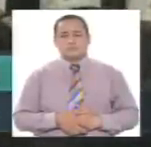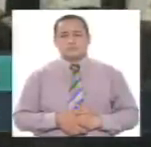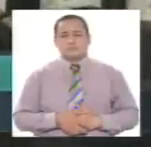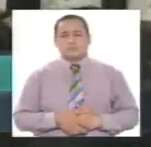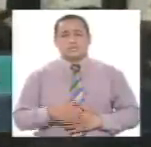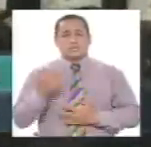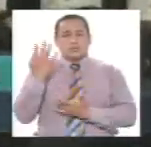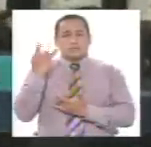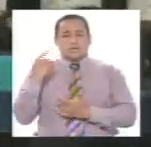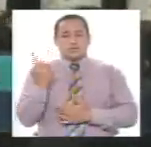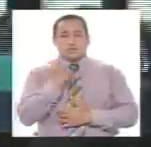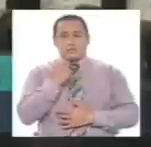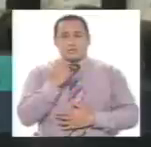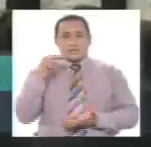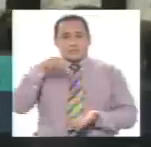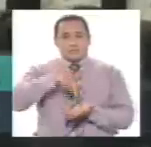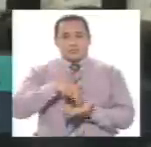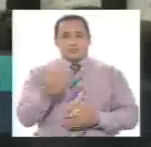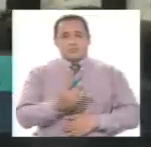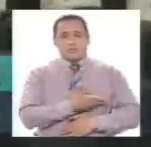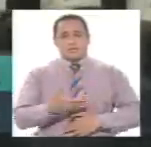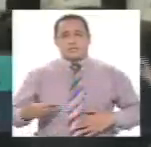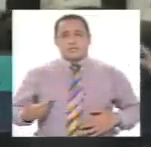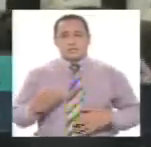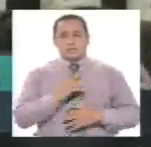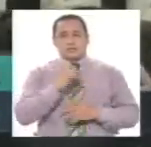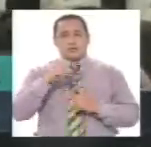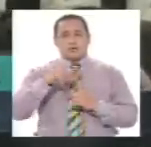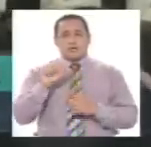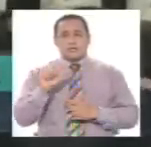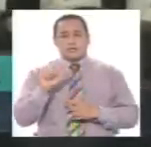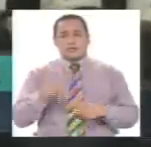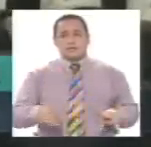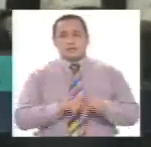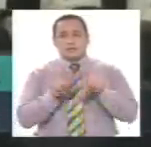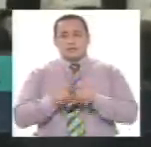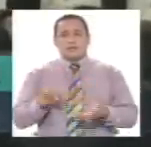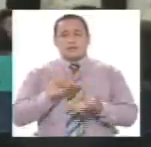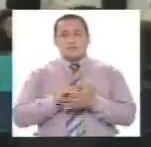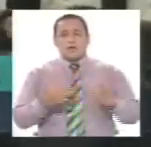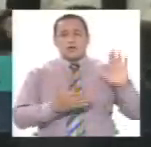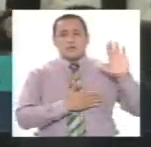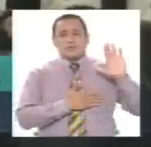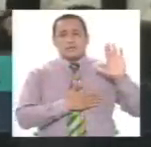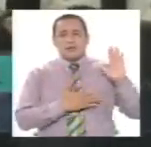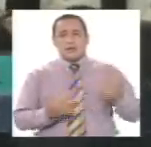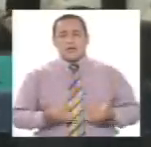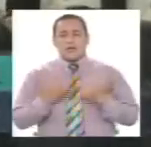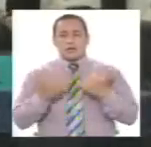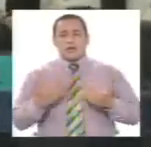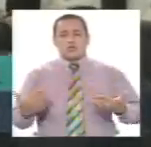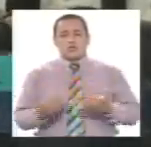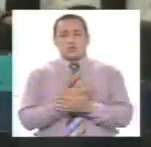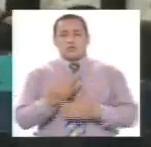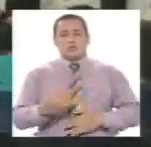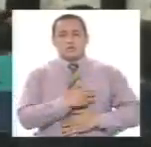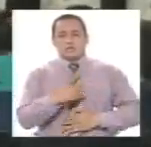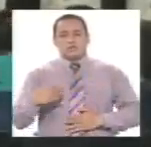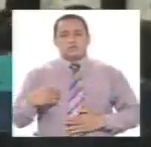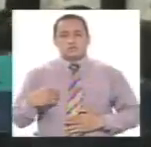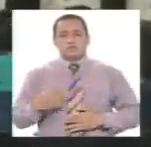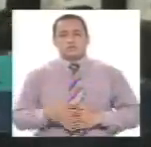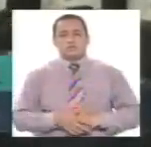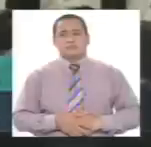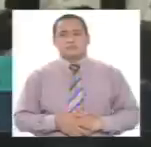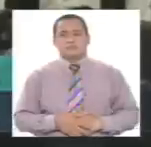Se espera solo la presencia del presidente de la República, Ollanta Humala, quien va a juramentar a los nuevos